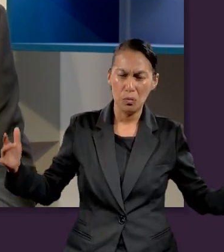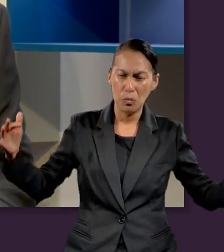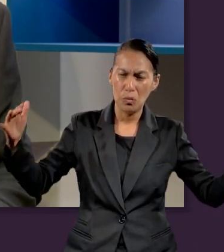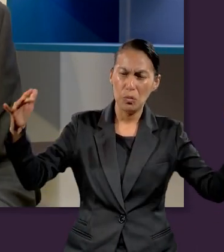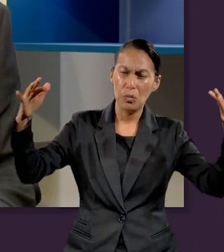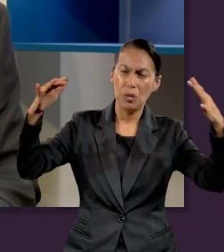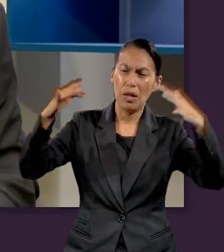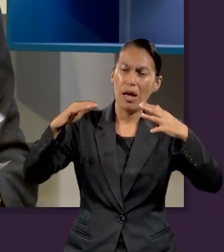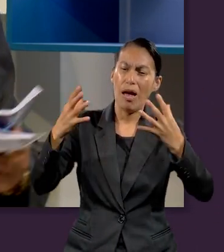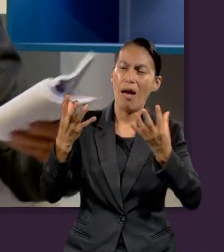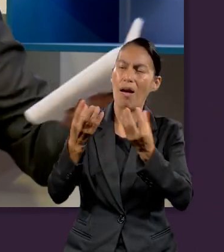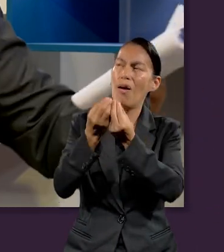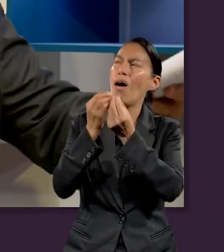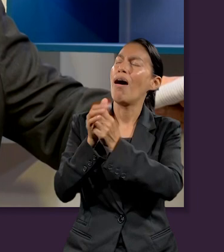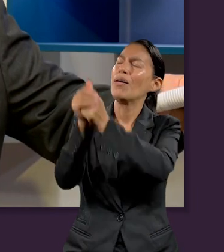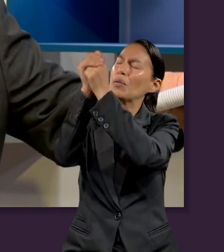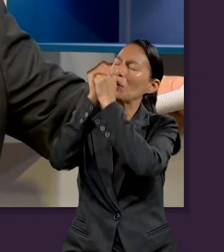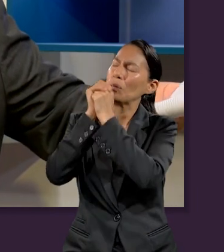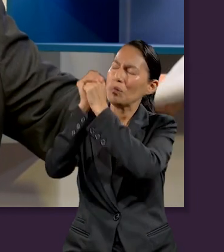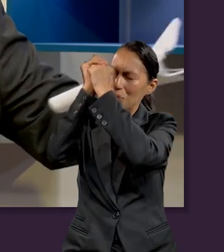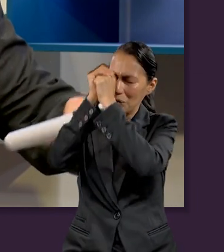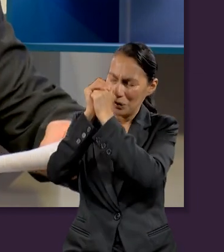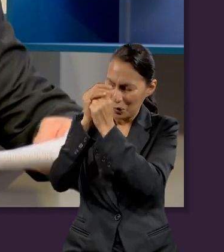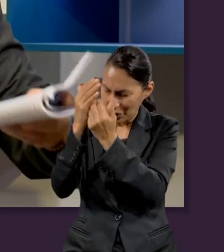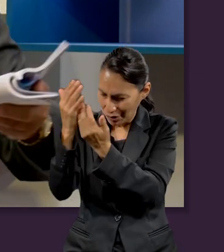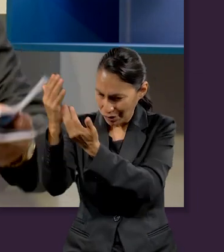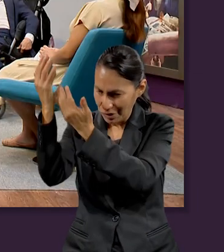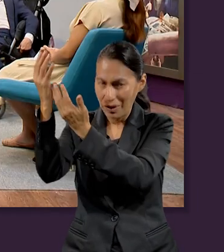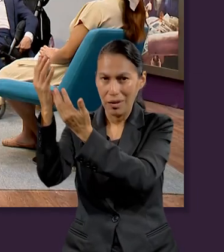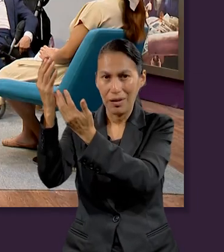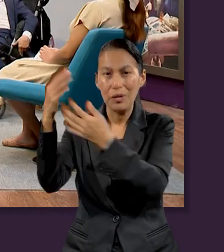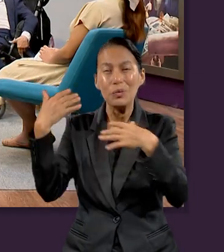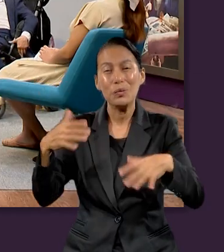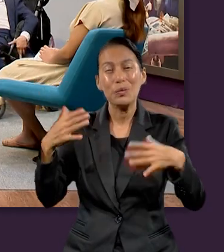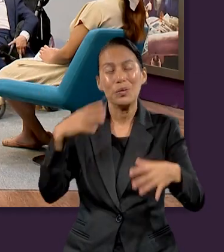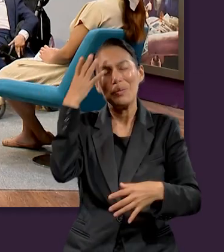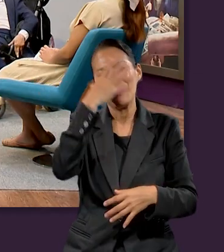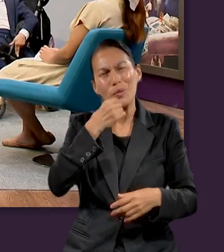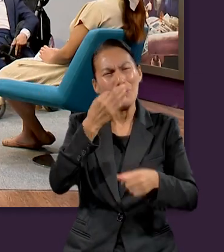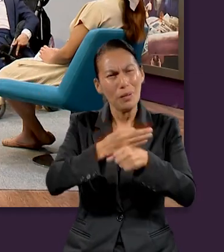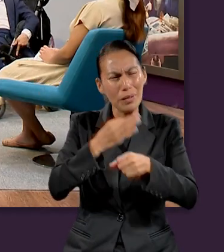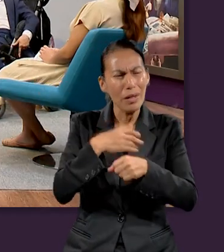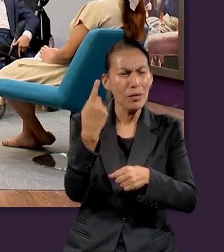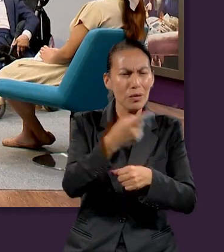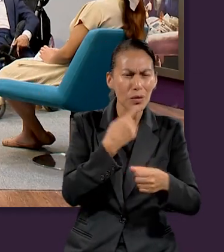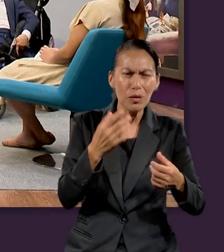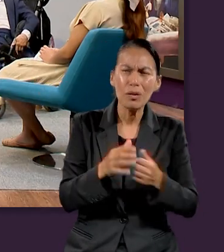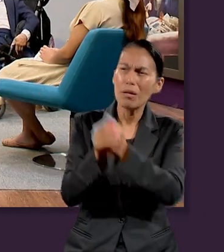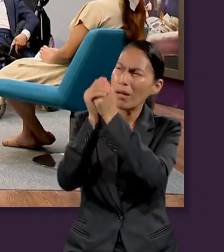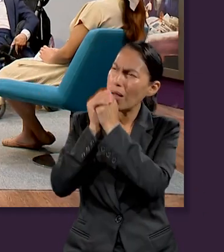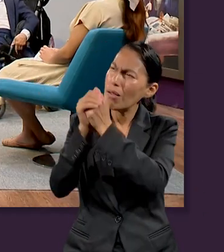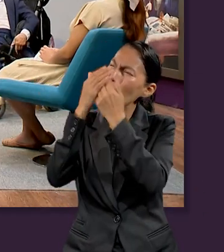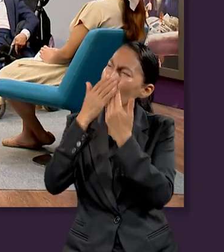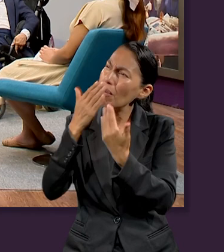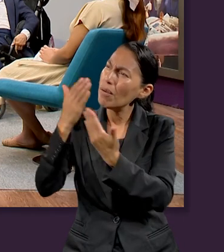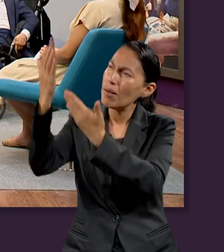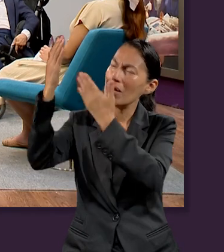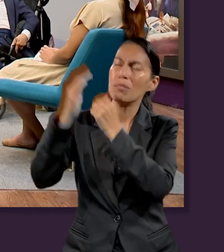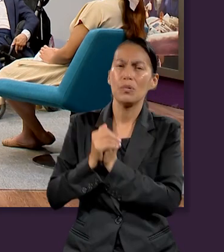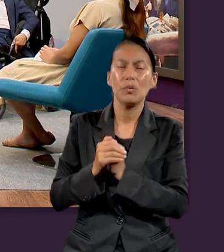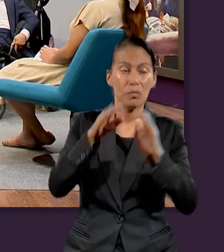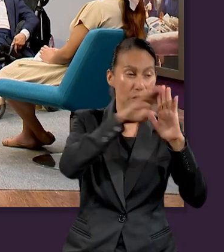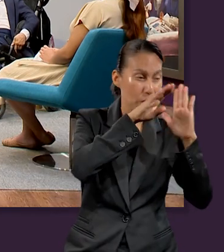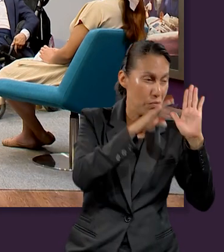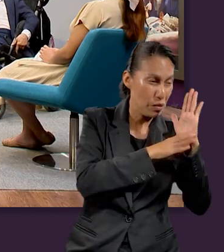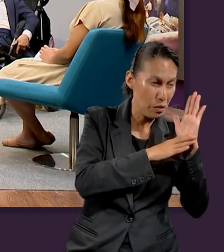a adorar. Qué bueno que nosotros acudimos hoy a adorar al Señor. Qué bueno que guardamos sus mandamientos por amor